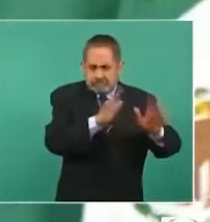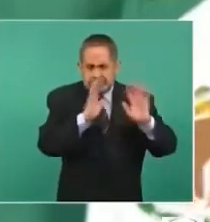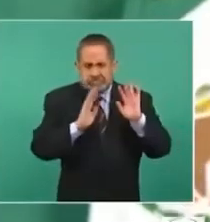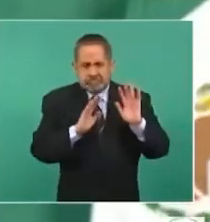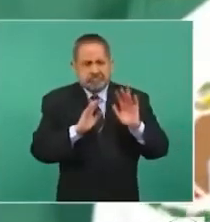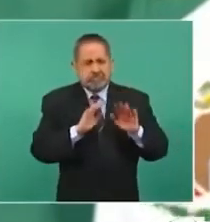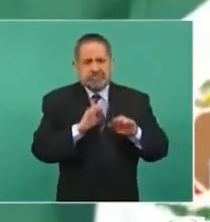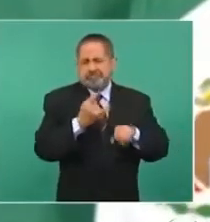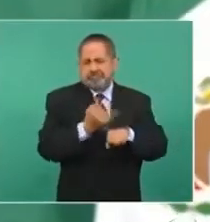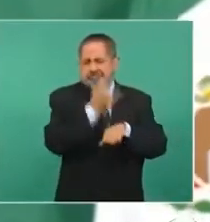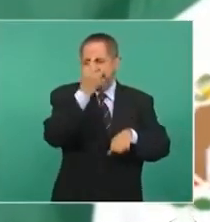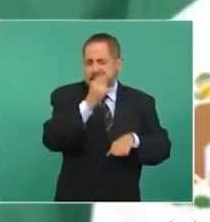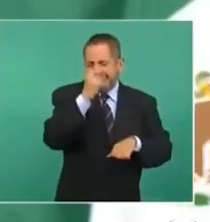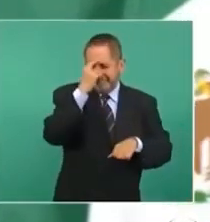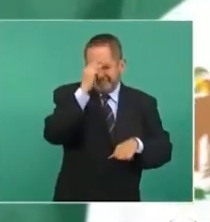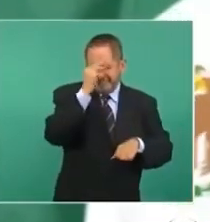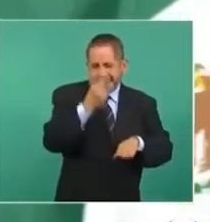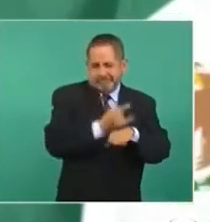orgánicos